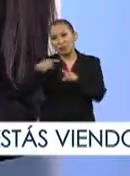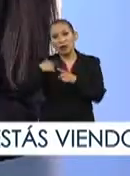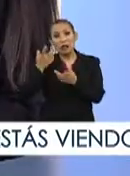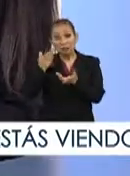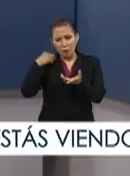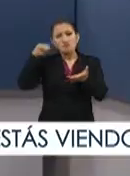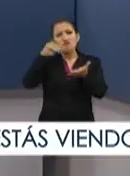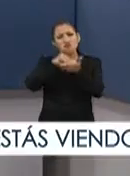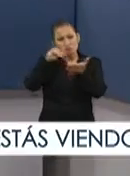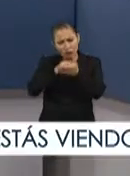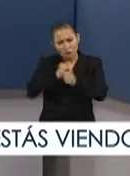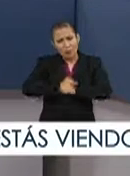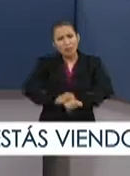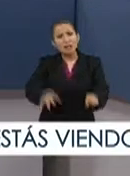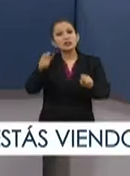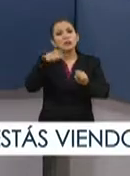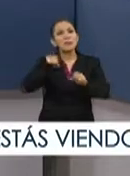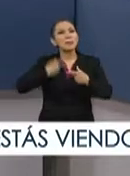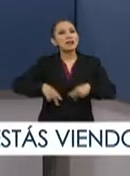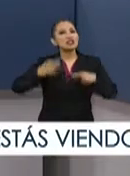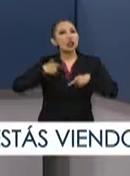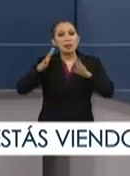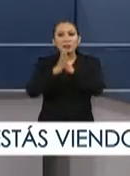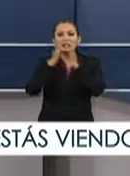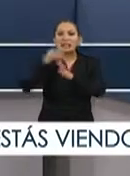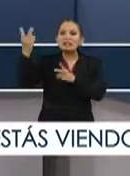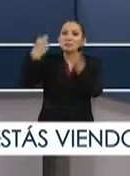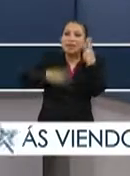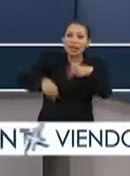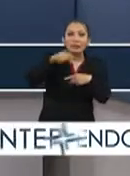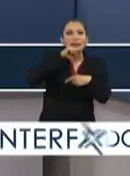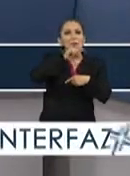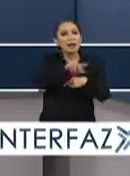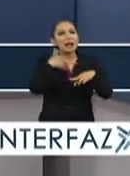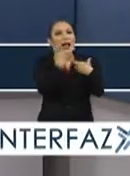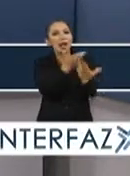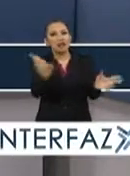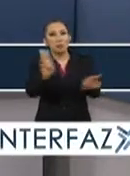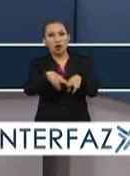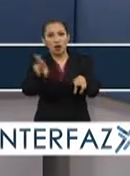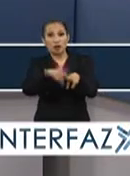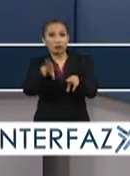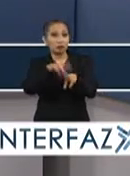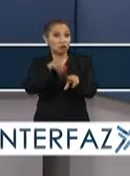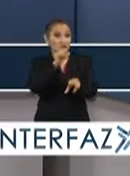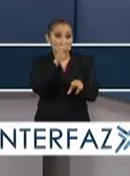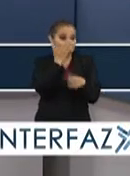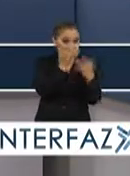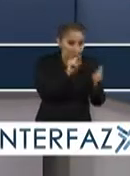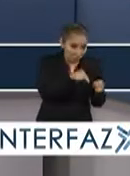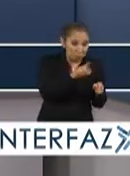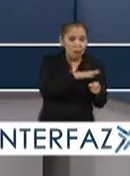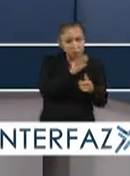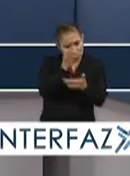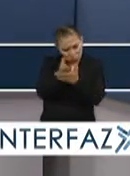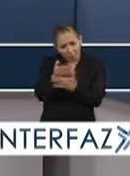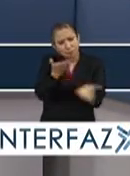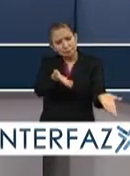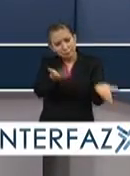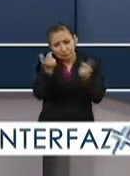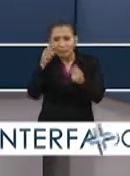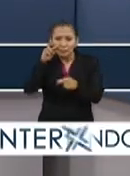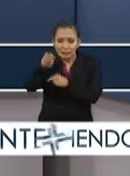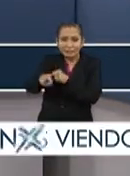contenido sobre esta convocatoria, sobre los personajes que participan. Vamos a estar también regalando boletos para los que no sean estudiantes. Perfecto. Así que les animo a